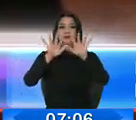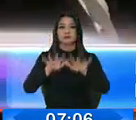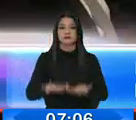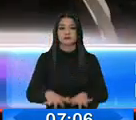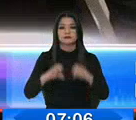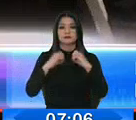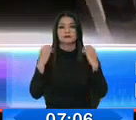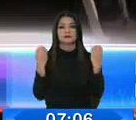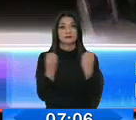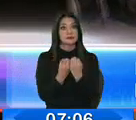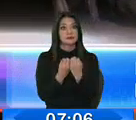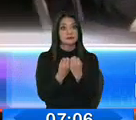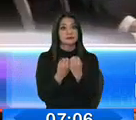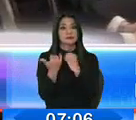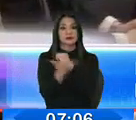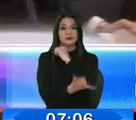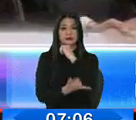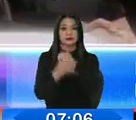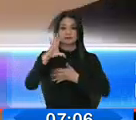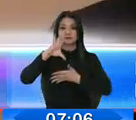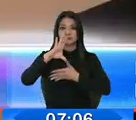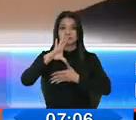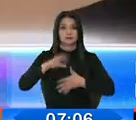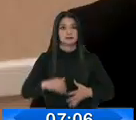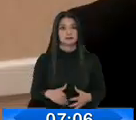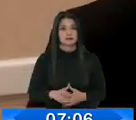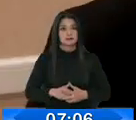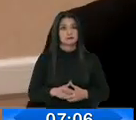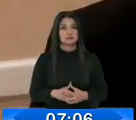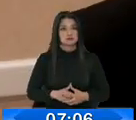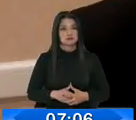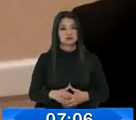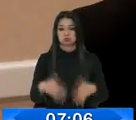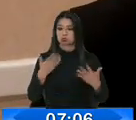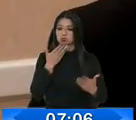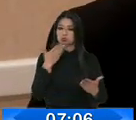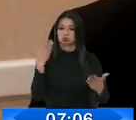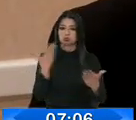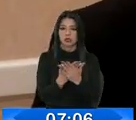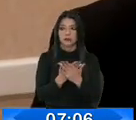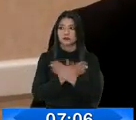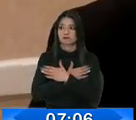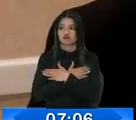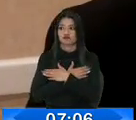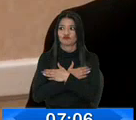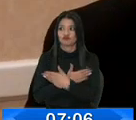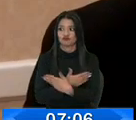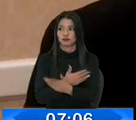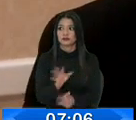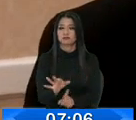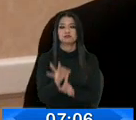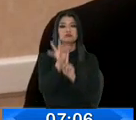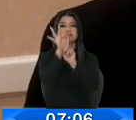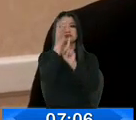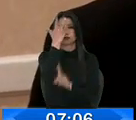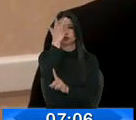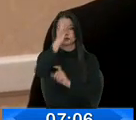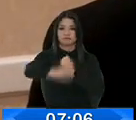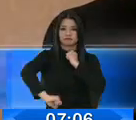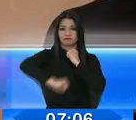la Organización de Estados Americanos. Conocimiento y agradecimiento muy especial por su